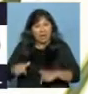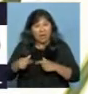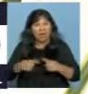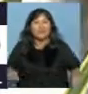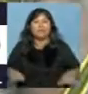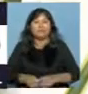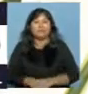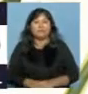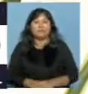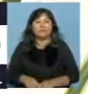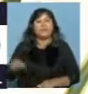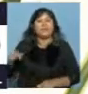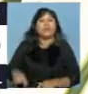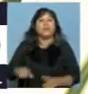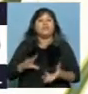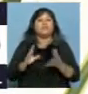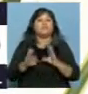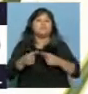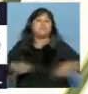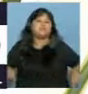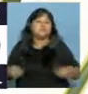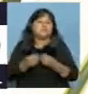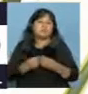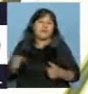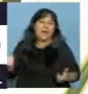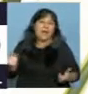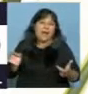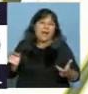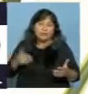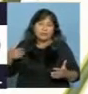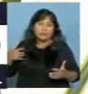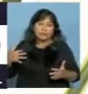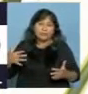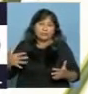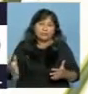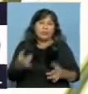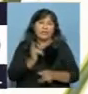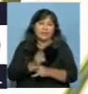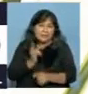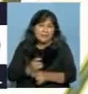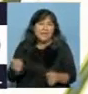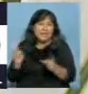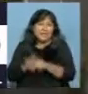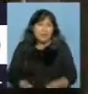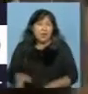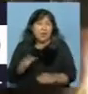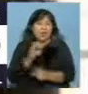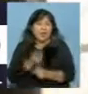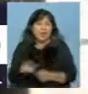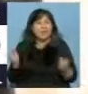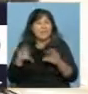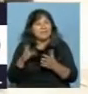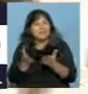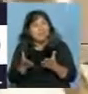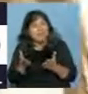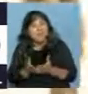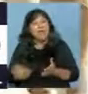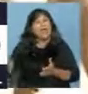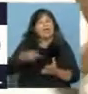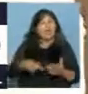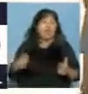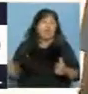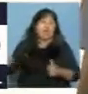hecho trascendental. Todos los años es nuevamente retomar el compromiso por fortalecernos